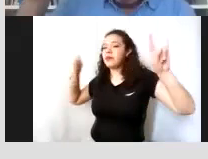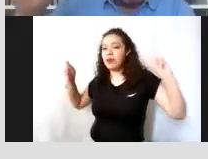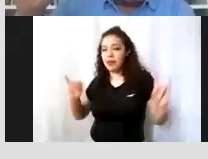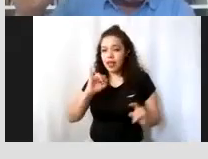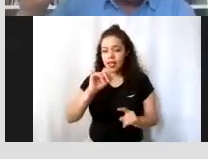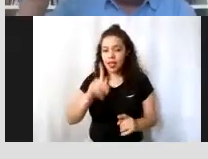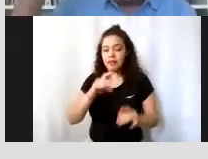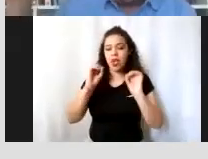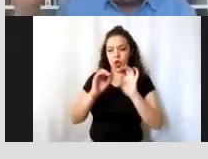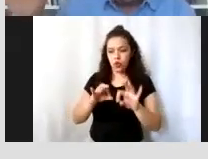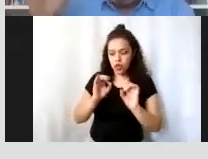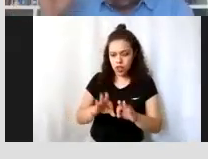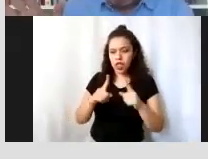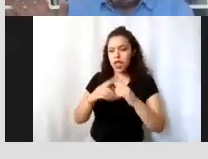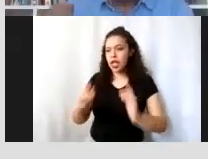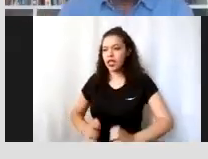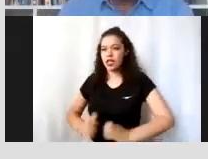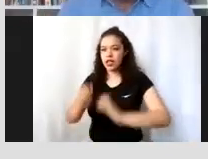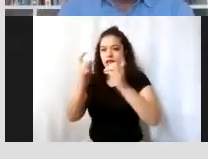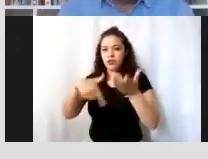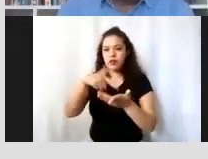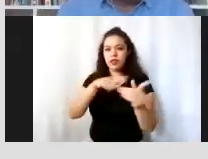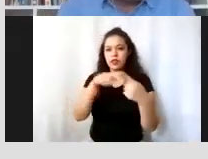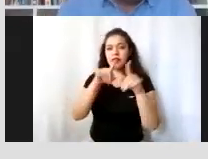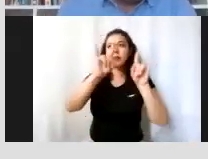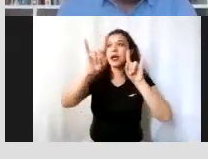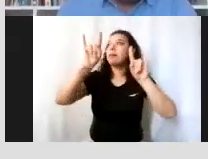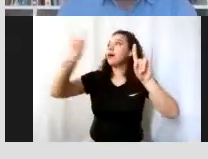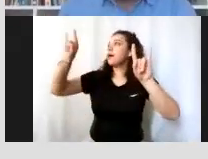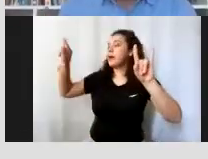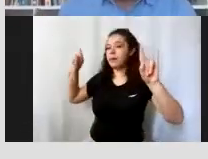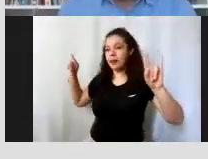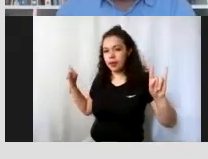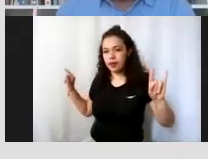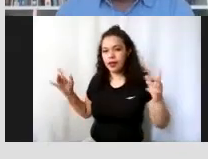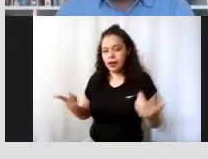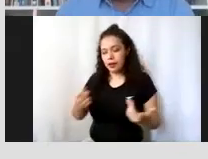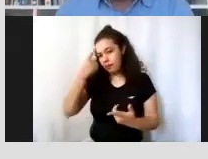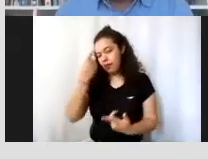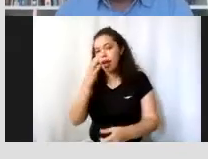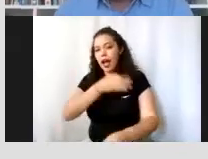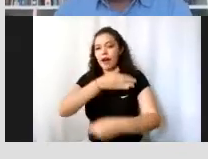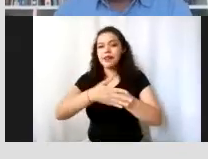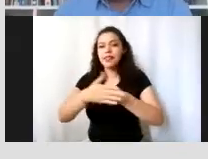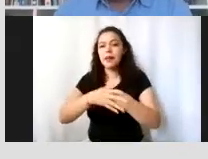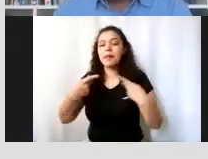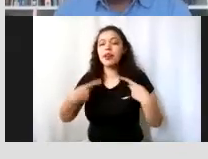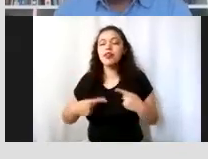tus oficinas, en diversos lugares, pégalos, etcétera, para dar a conocer a las personas